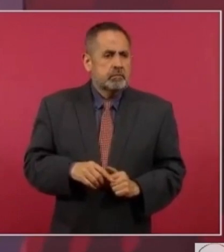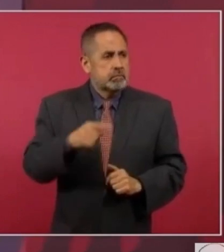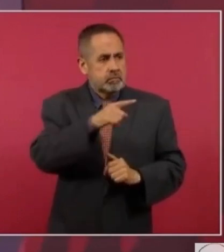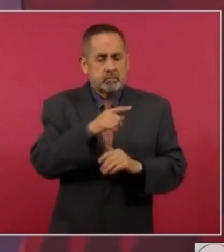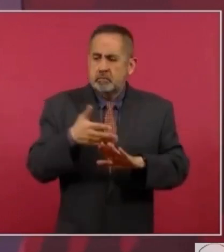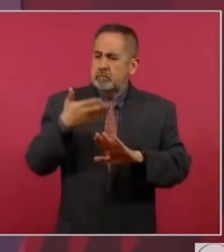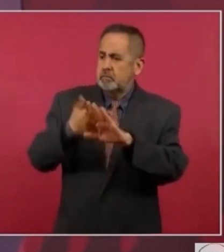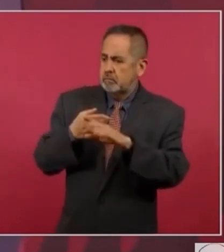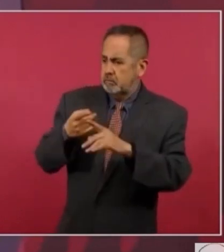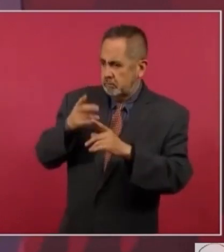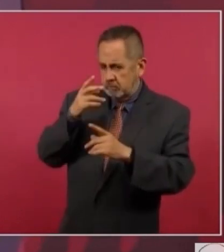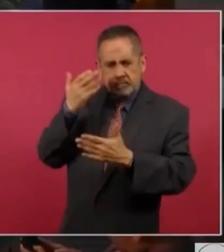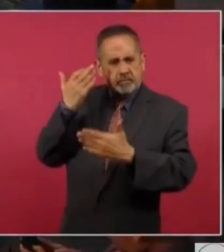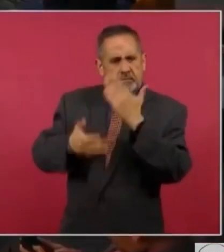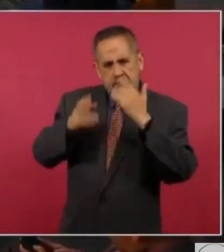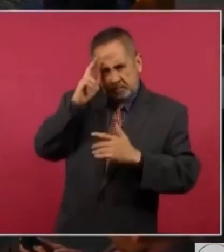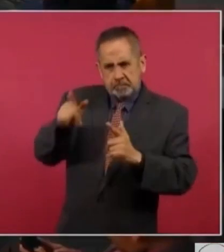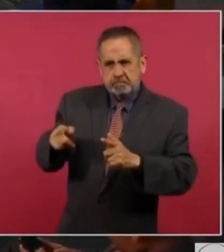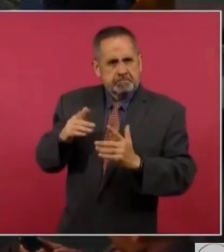afectando nuestra soberanía.